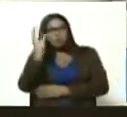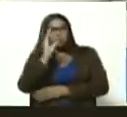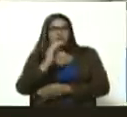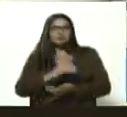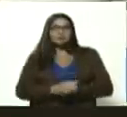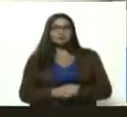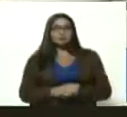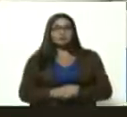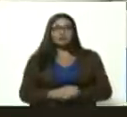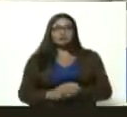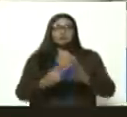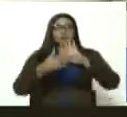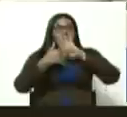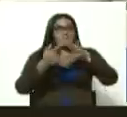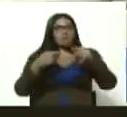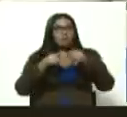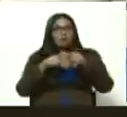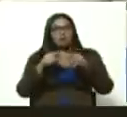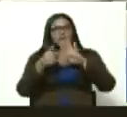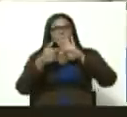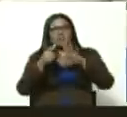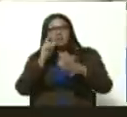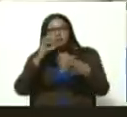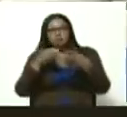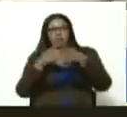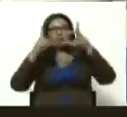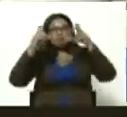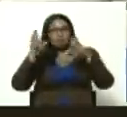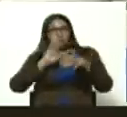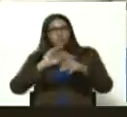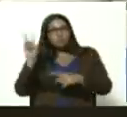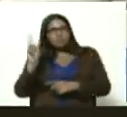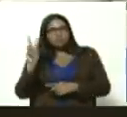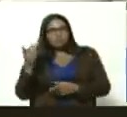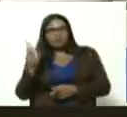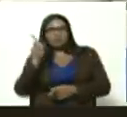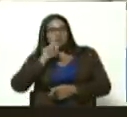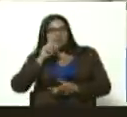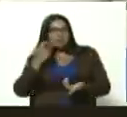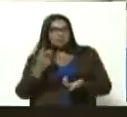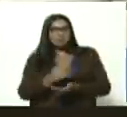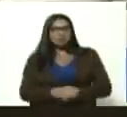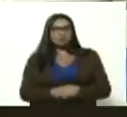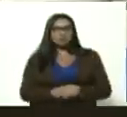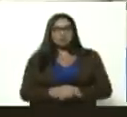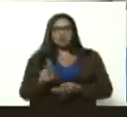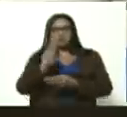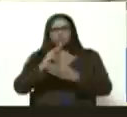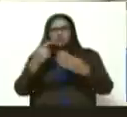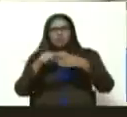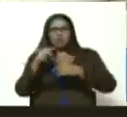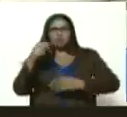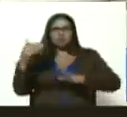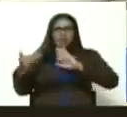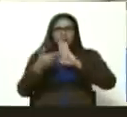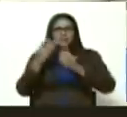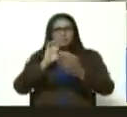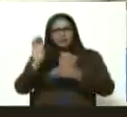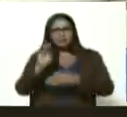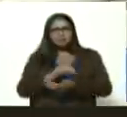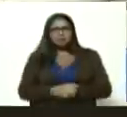que presentaba y las estaba presentando como foto venezolana la han utilizado para atacar países